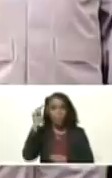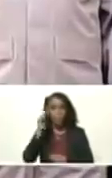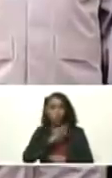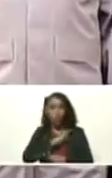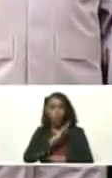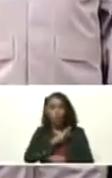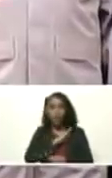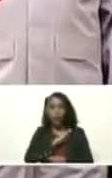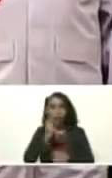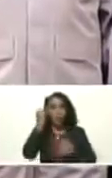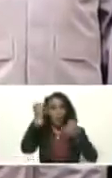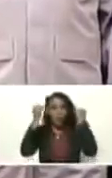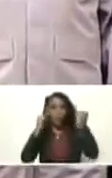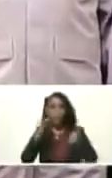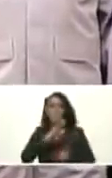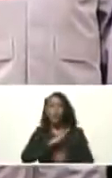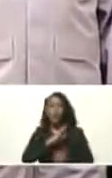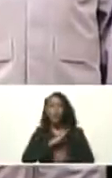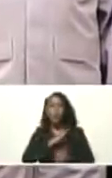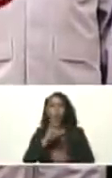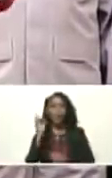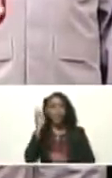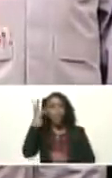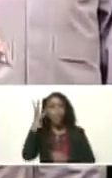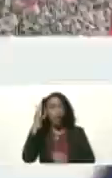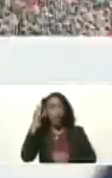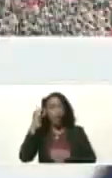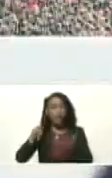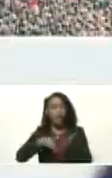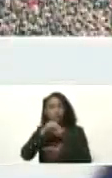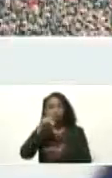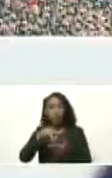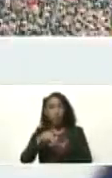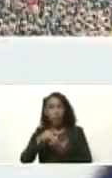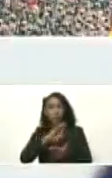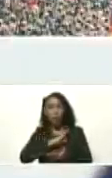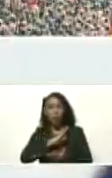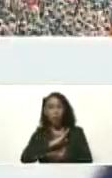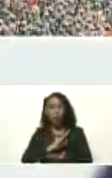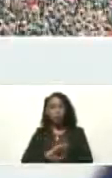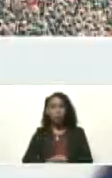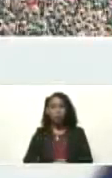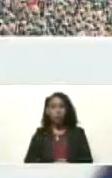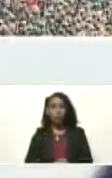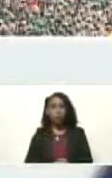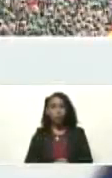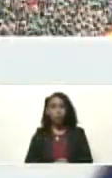Ideas propias. Creatividad nacional.